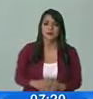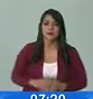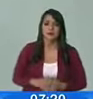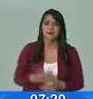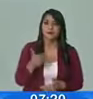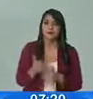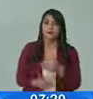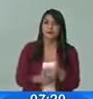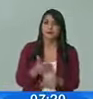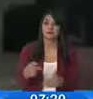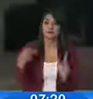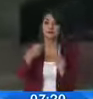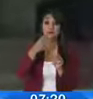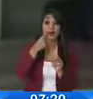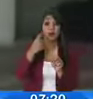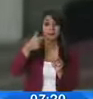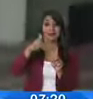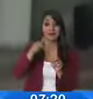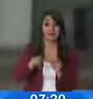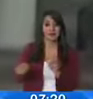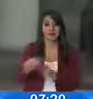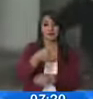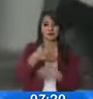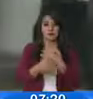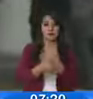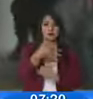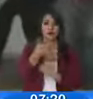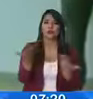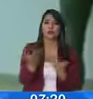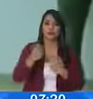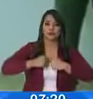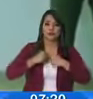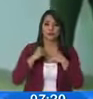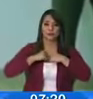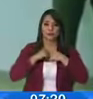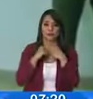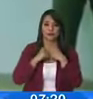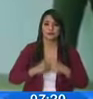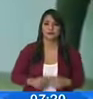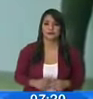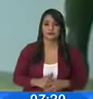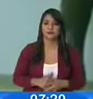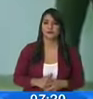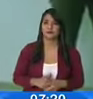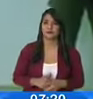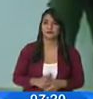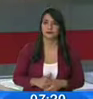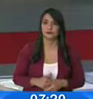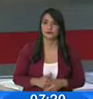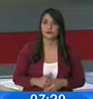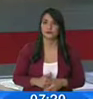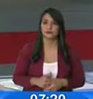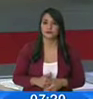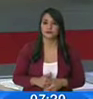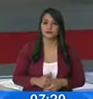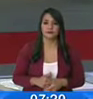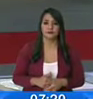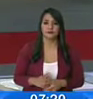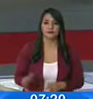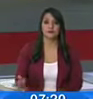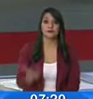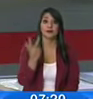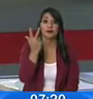próximas horas, alias Cherry, sea judicializado en Bogotá. En Quito informó Andrea Orbe.